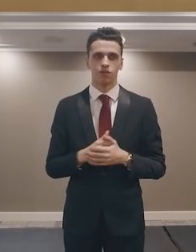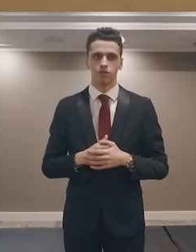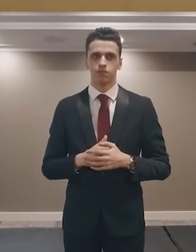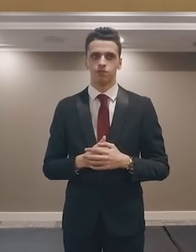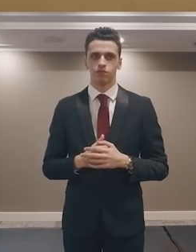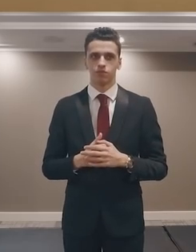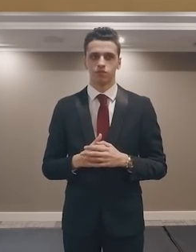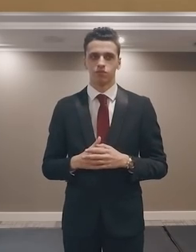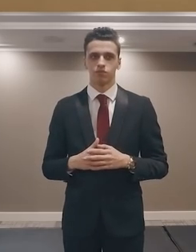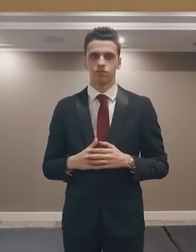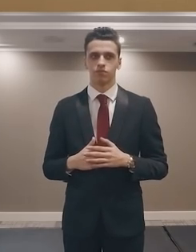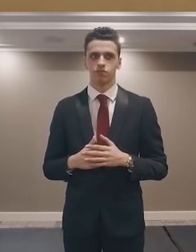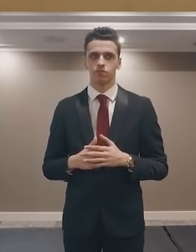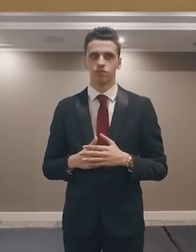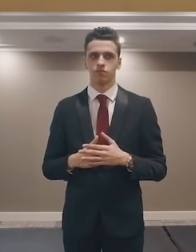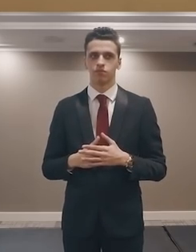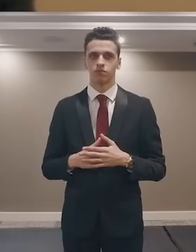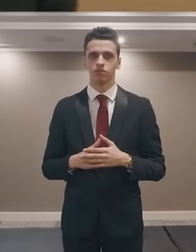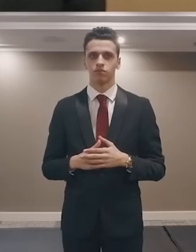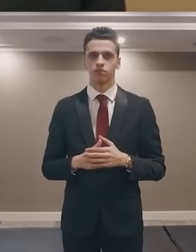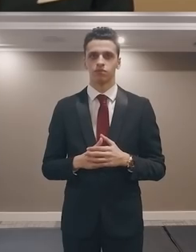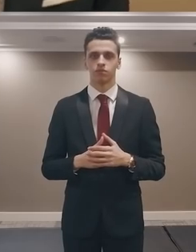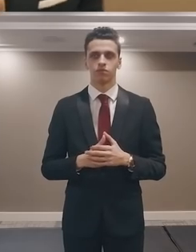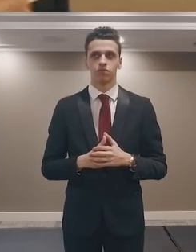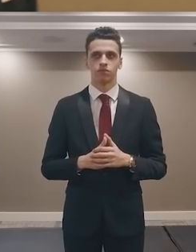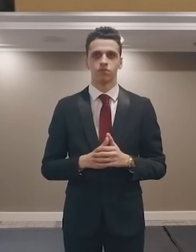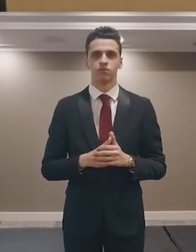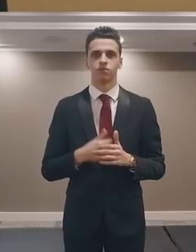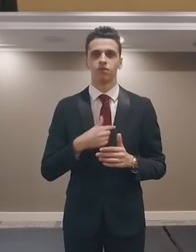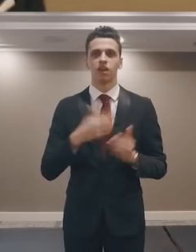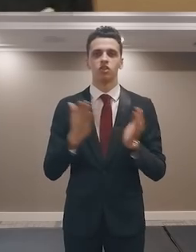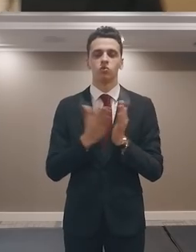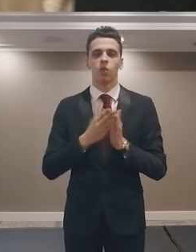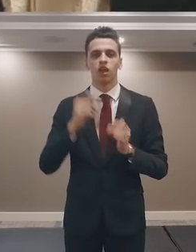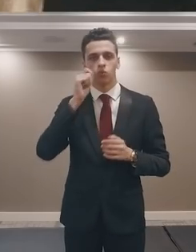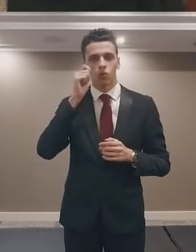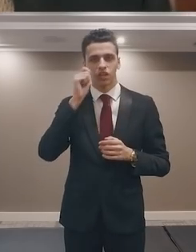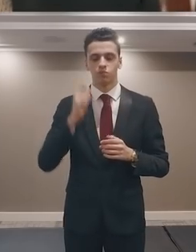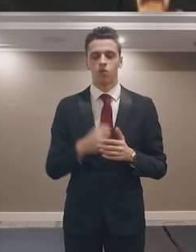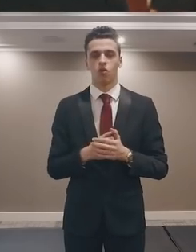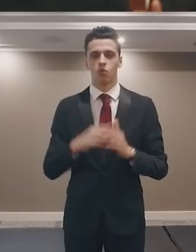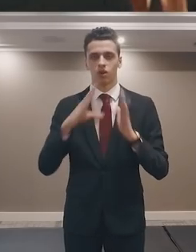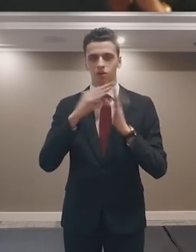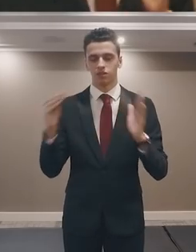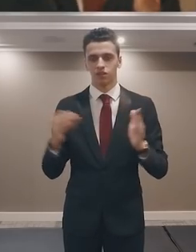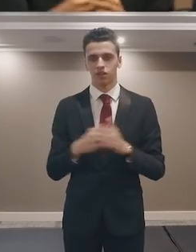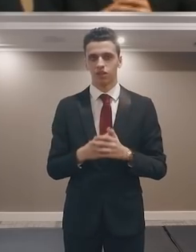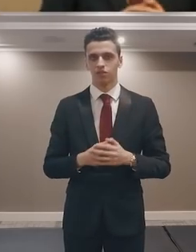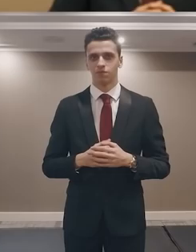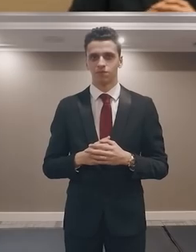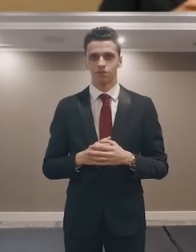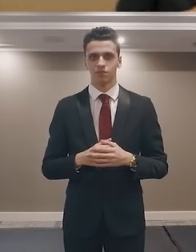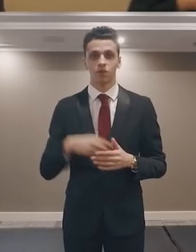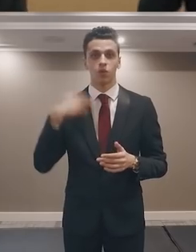es muy divertido una de las cosas una de las pocas cosas que compras y te hace más rico estudie turismo la carrera siempre una persona normal estudiando